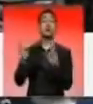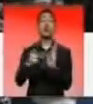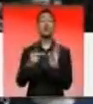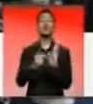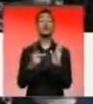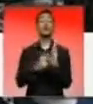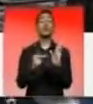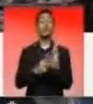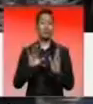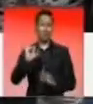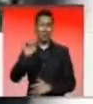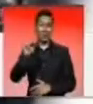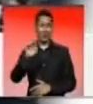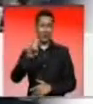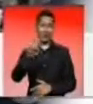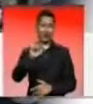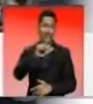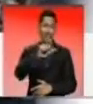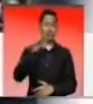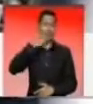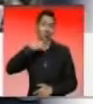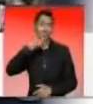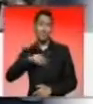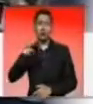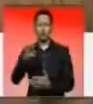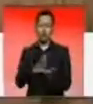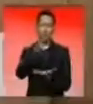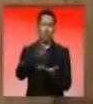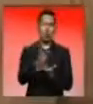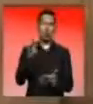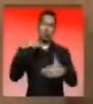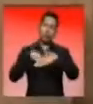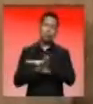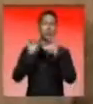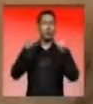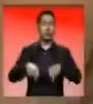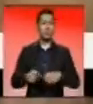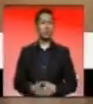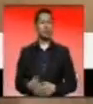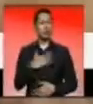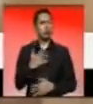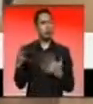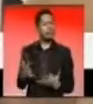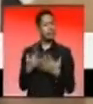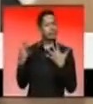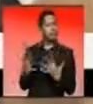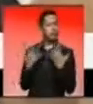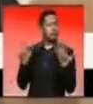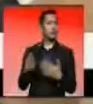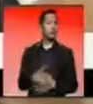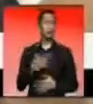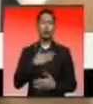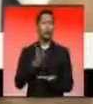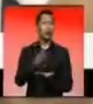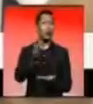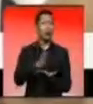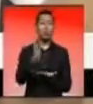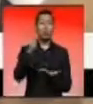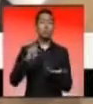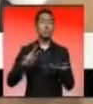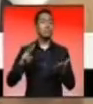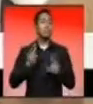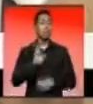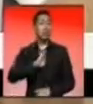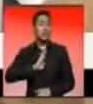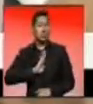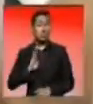INEVAL les ayudará a acceder a las carreras escogidas. Me incentiva mucho coger lo que viene por parte de lo que es la tecnología y